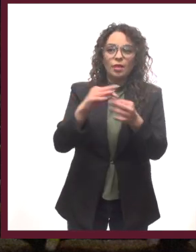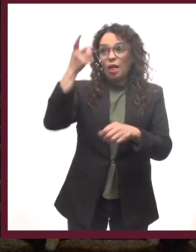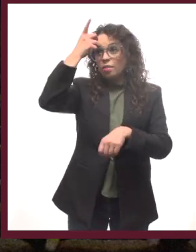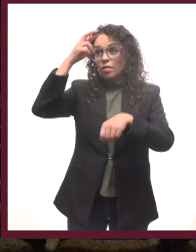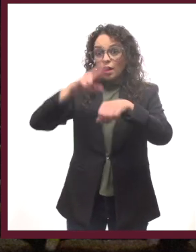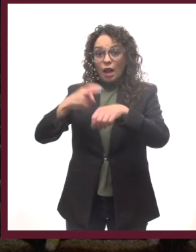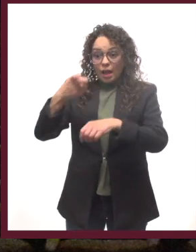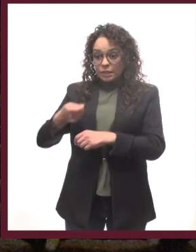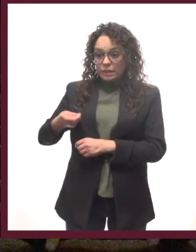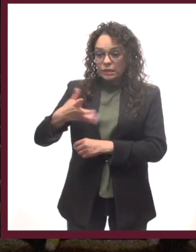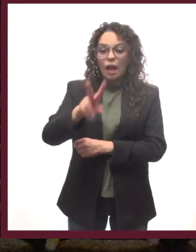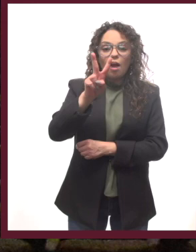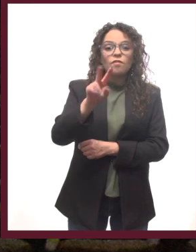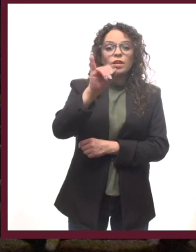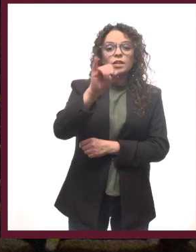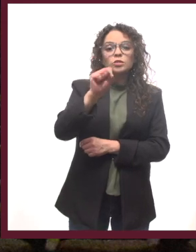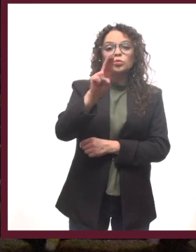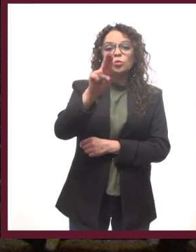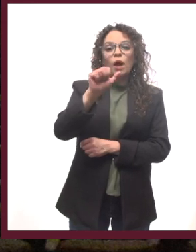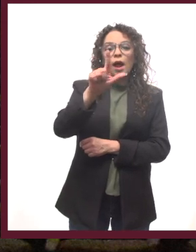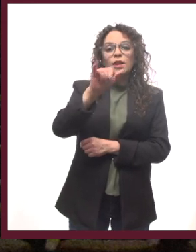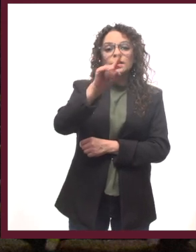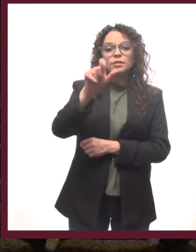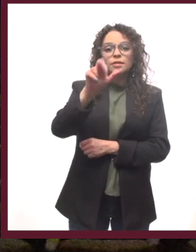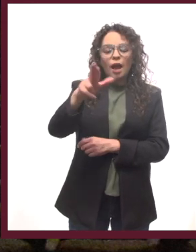llaman visualizar.